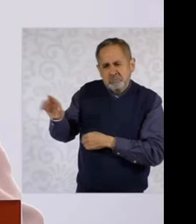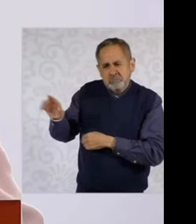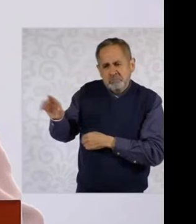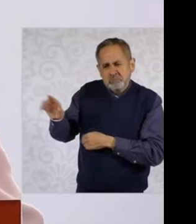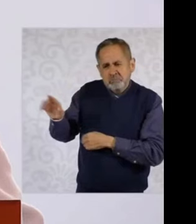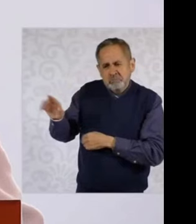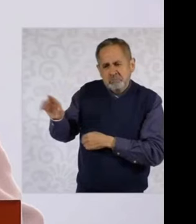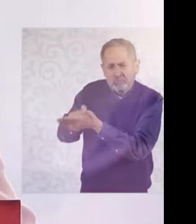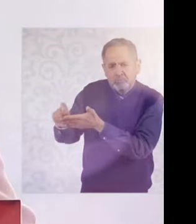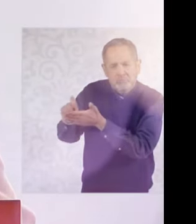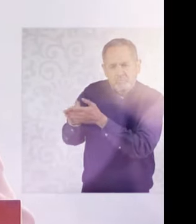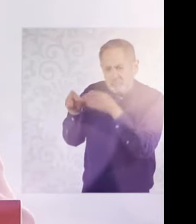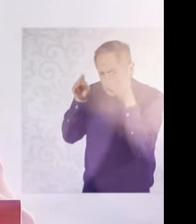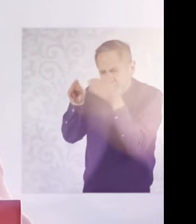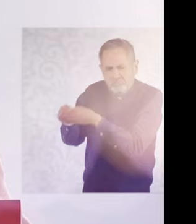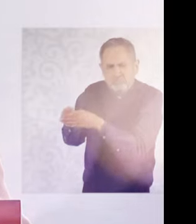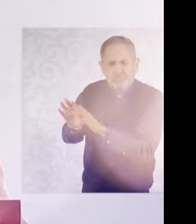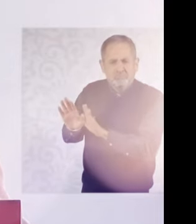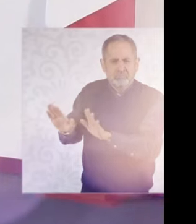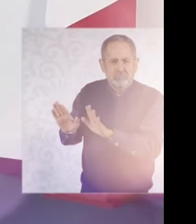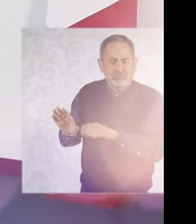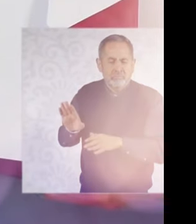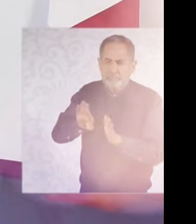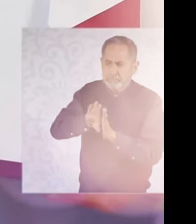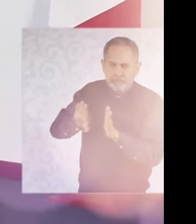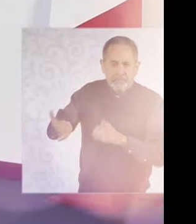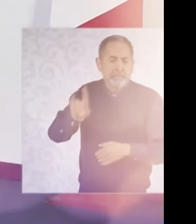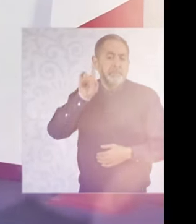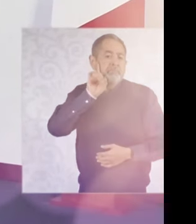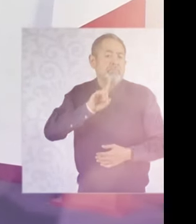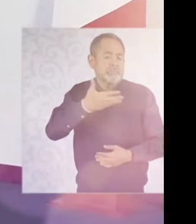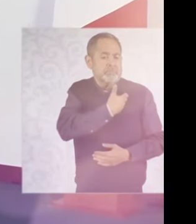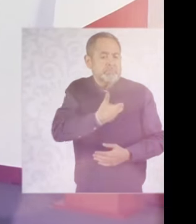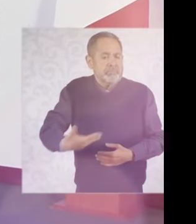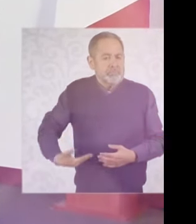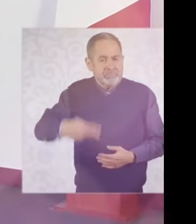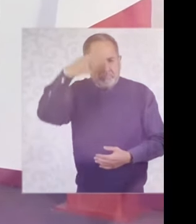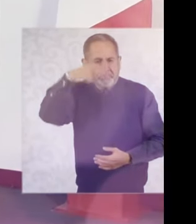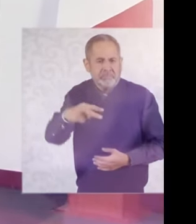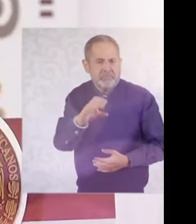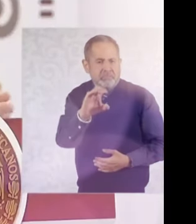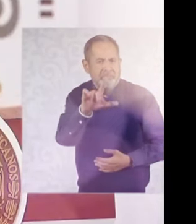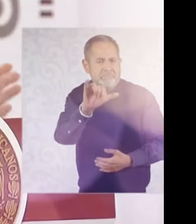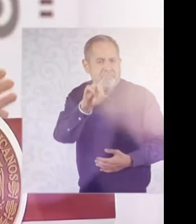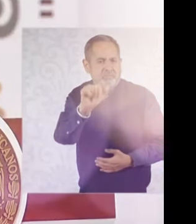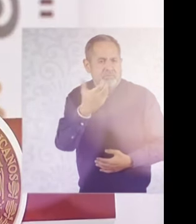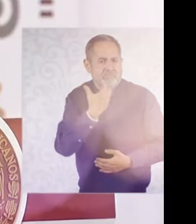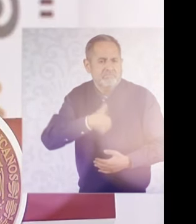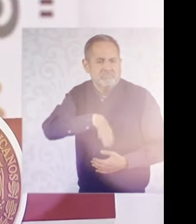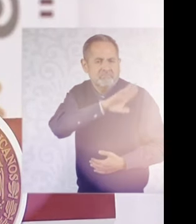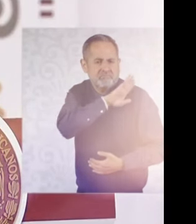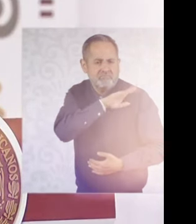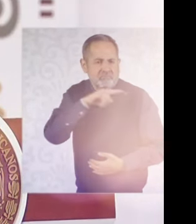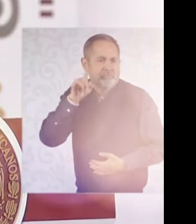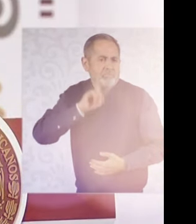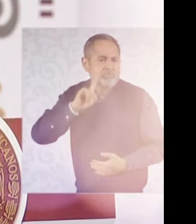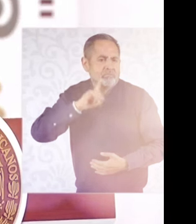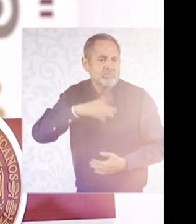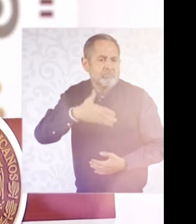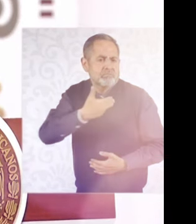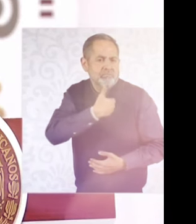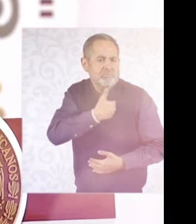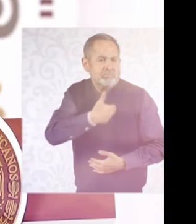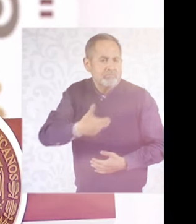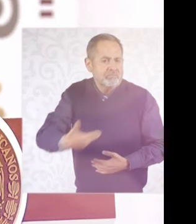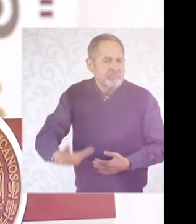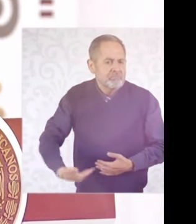shon pardo y la presidenta de México se llama Claudia Shin bard Y ayer Pues